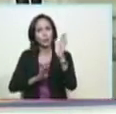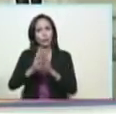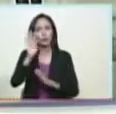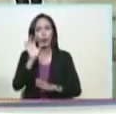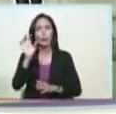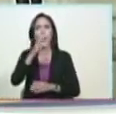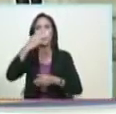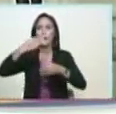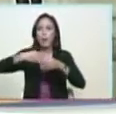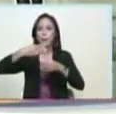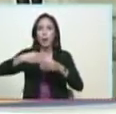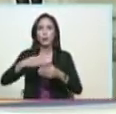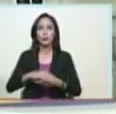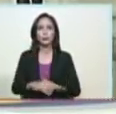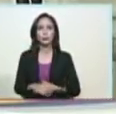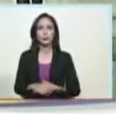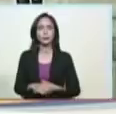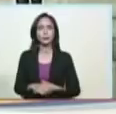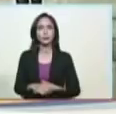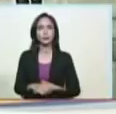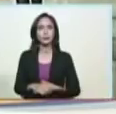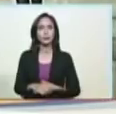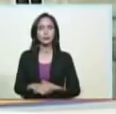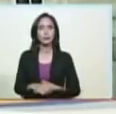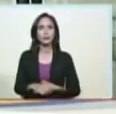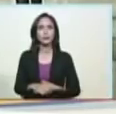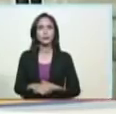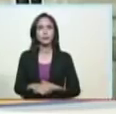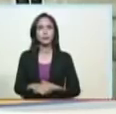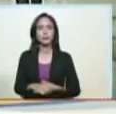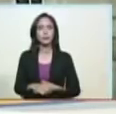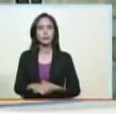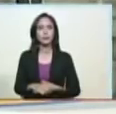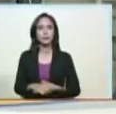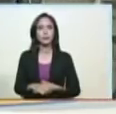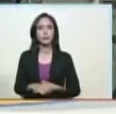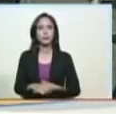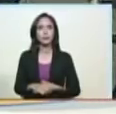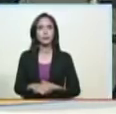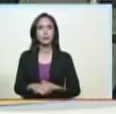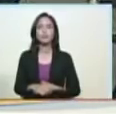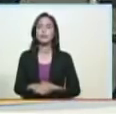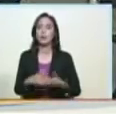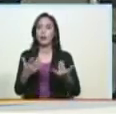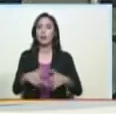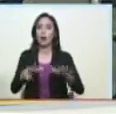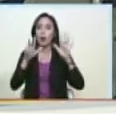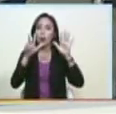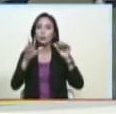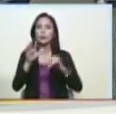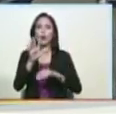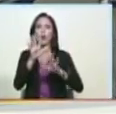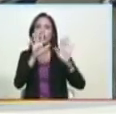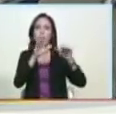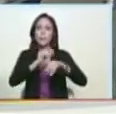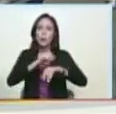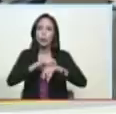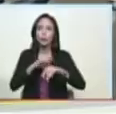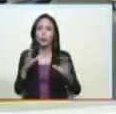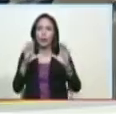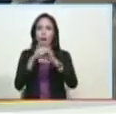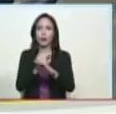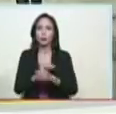bien de nuestra patria en lo económico ya son las ocho y diez de la noche